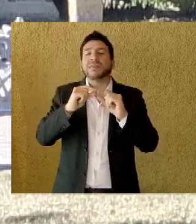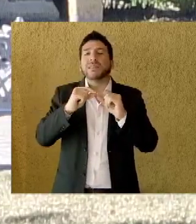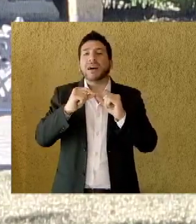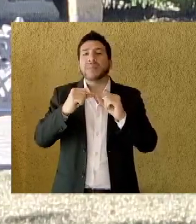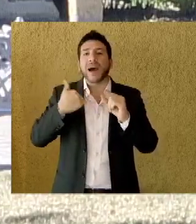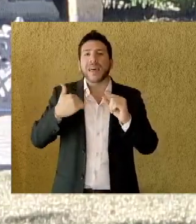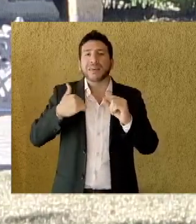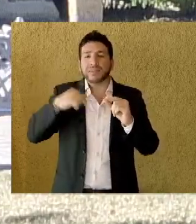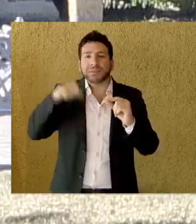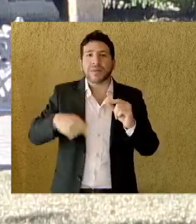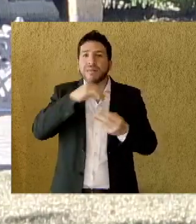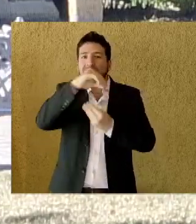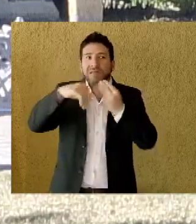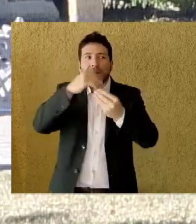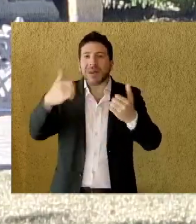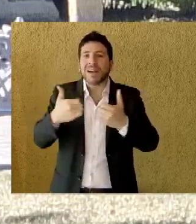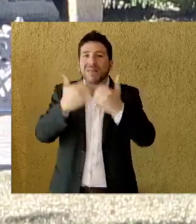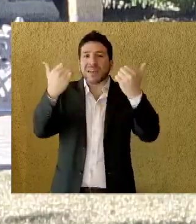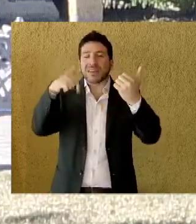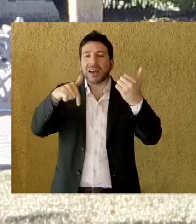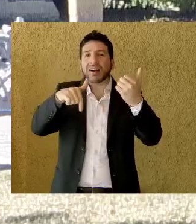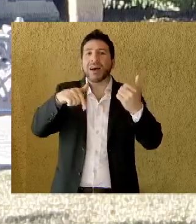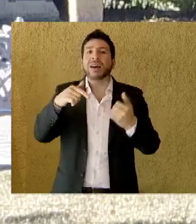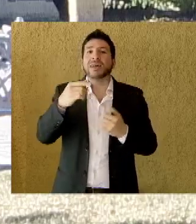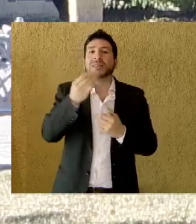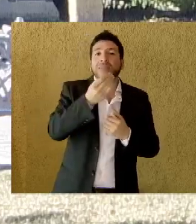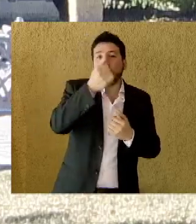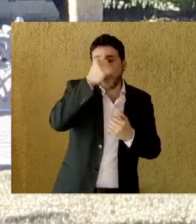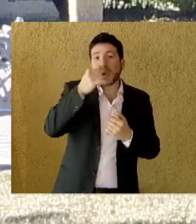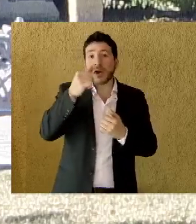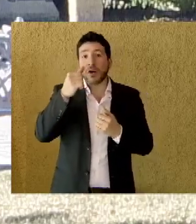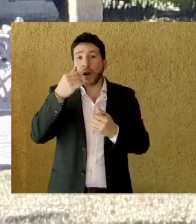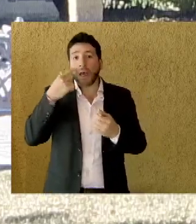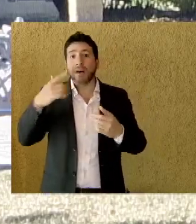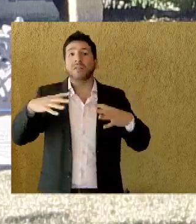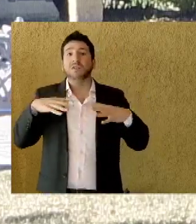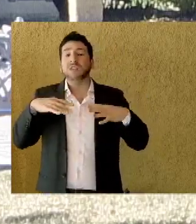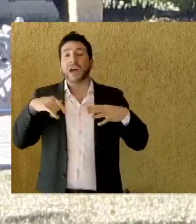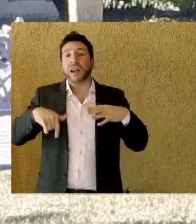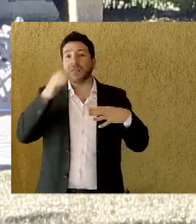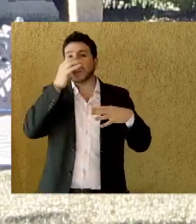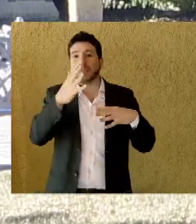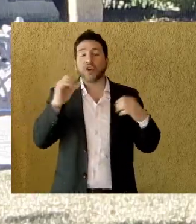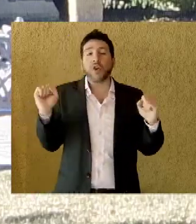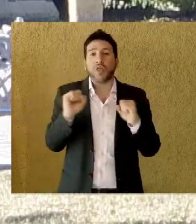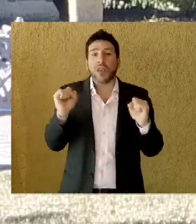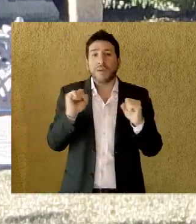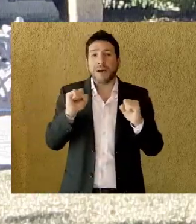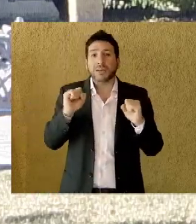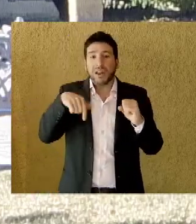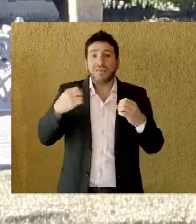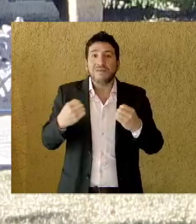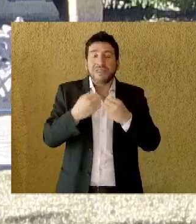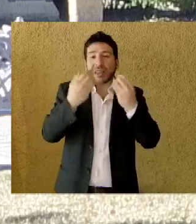en familia, para brindar en este fin de semana en el que volvieron los brindis, ¿no? En el que volvieron esta posibilidad de acercarnos y de